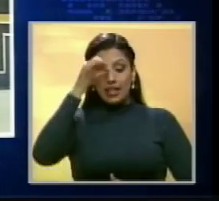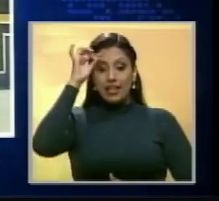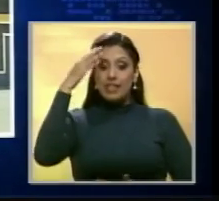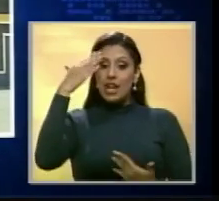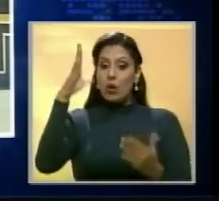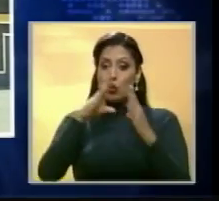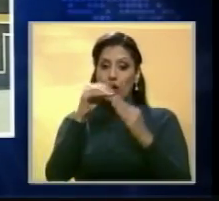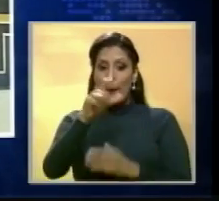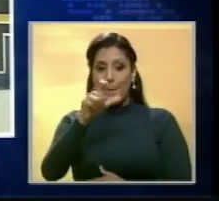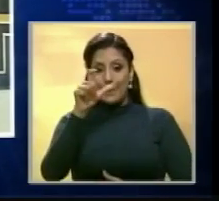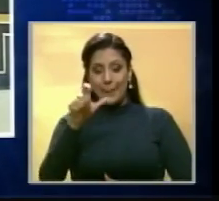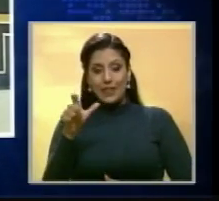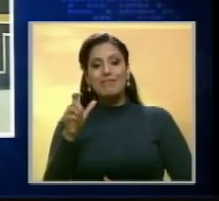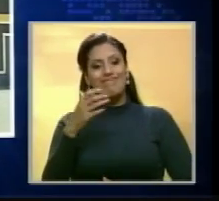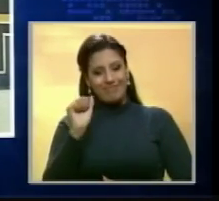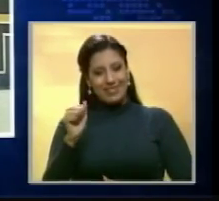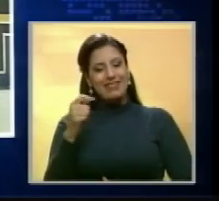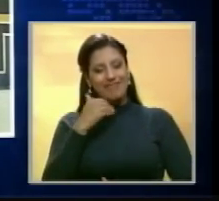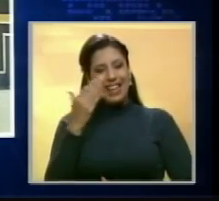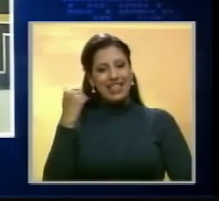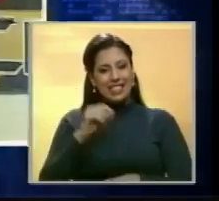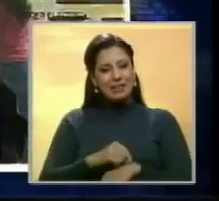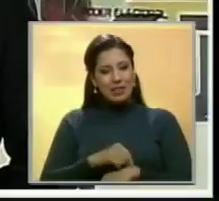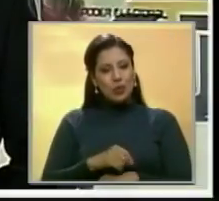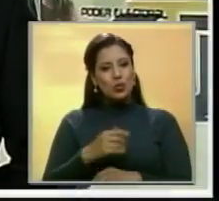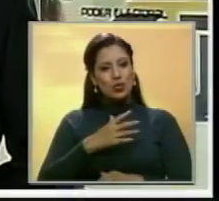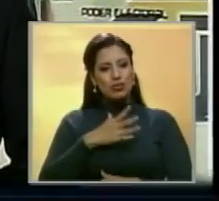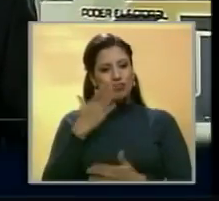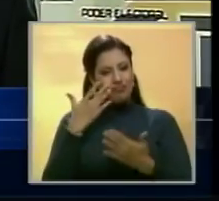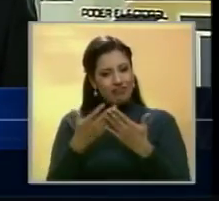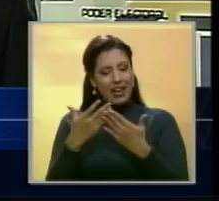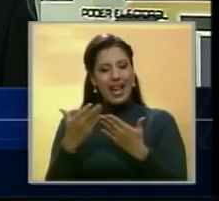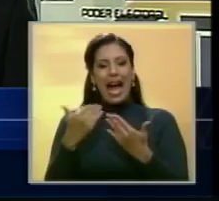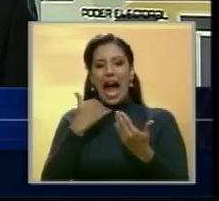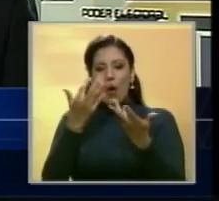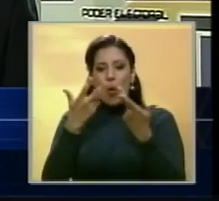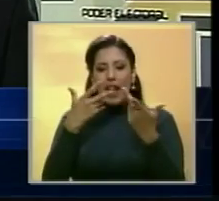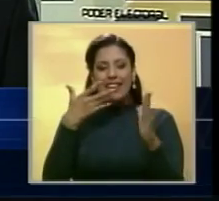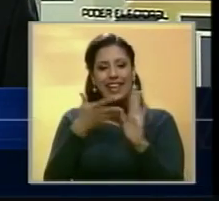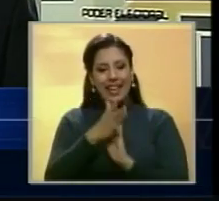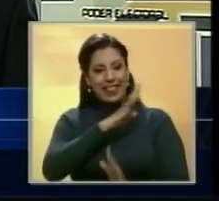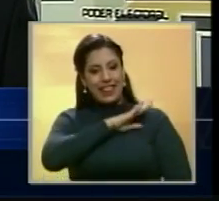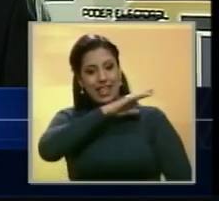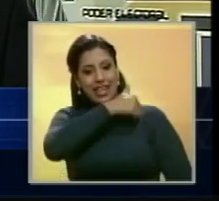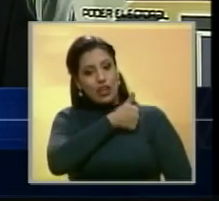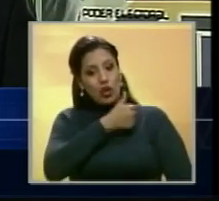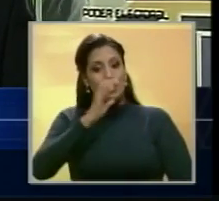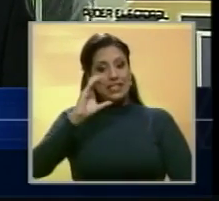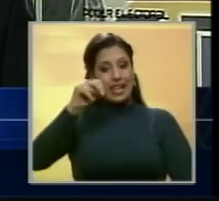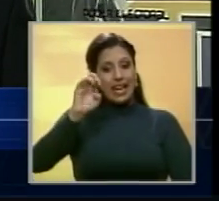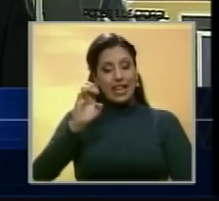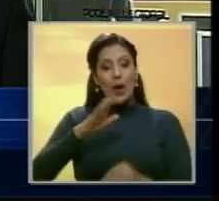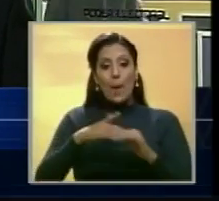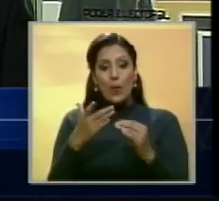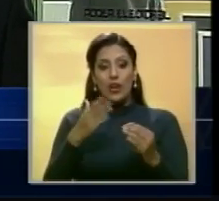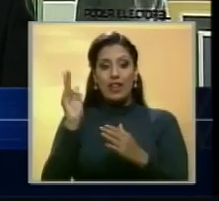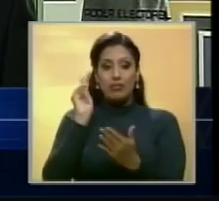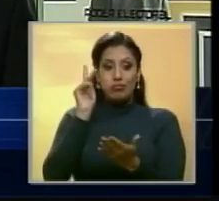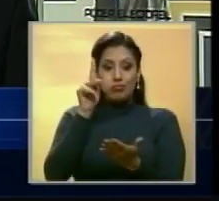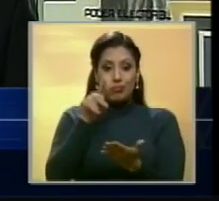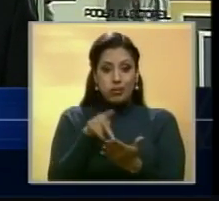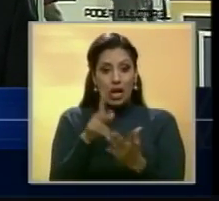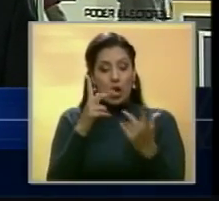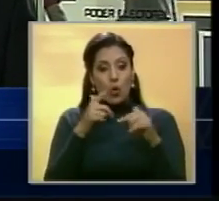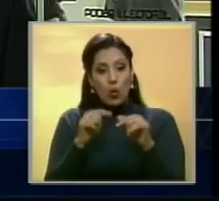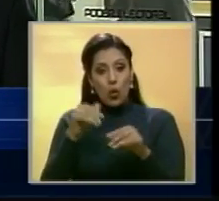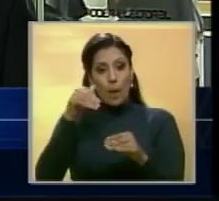Saludos a todos. Efectivamente, hace minutos pudimos recoger declaraciones del rector Luis Emilio Rondón cuando regresaba a la